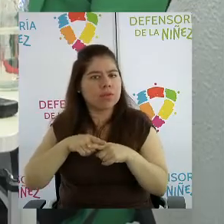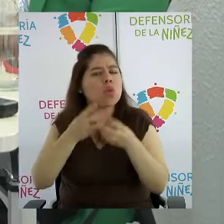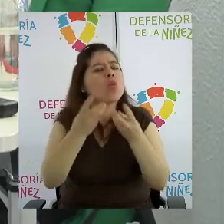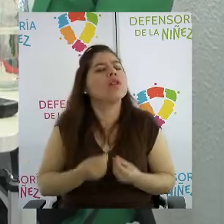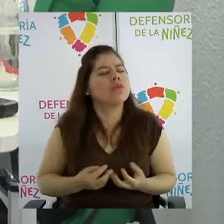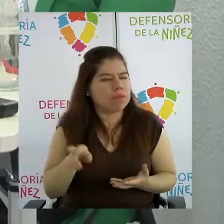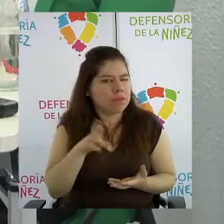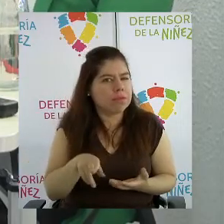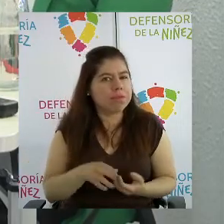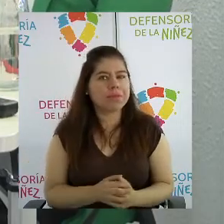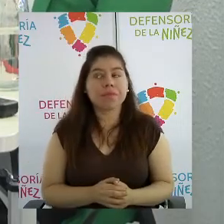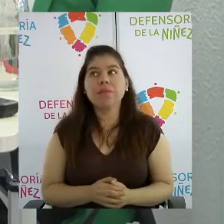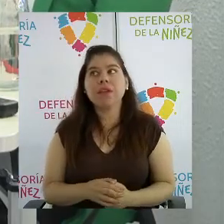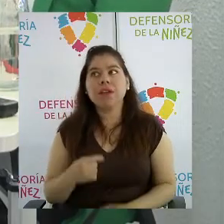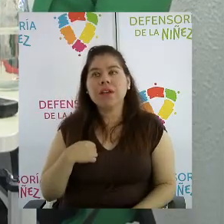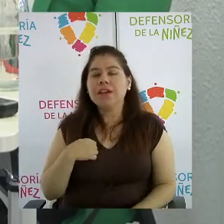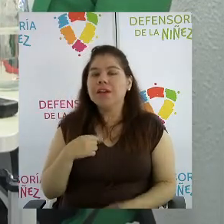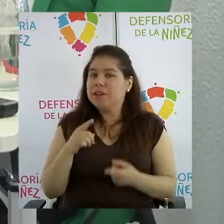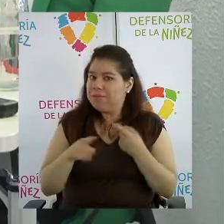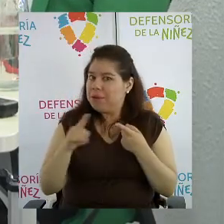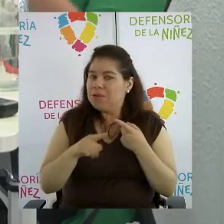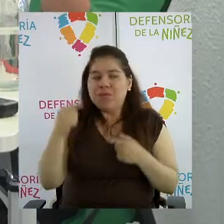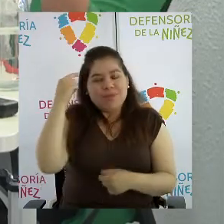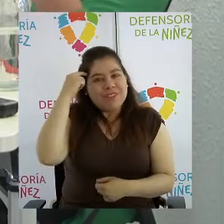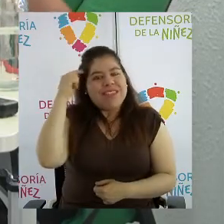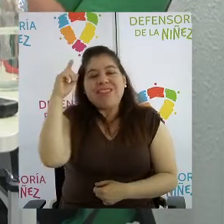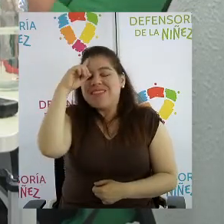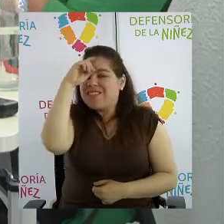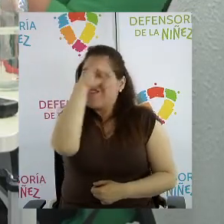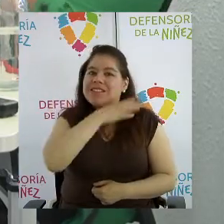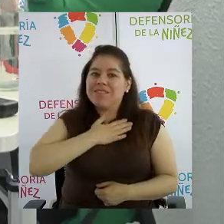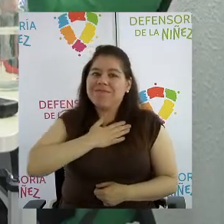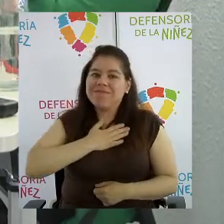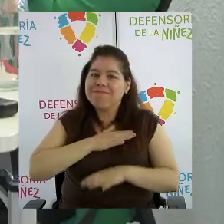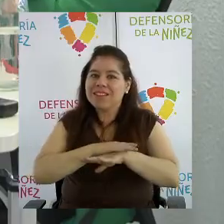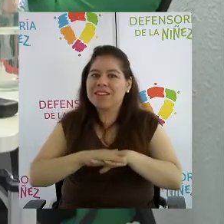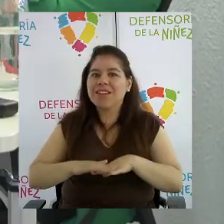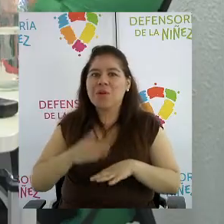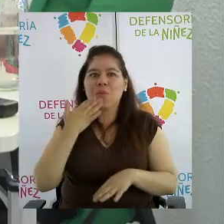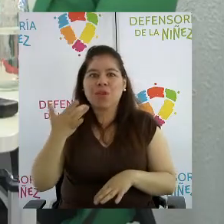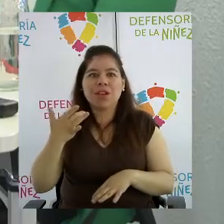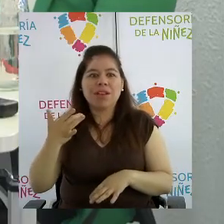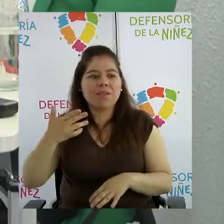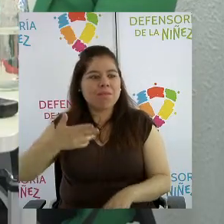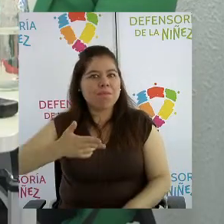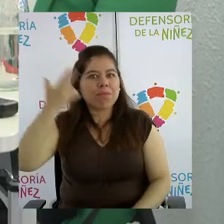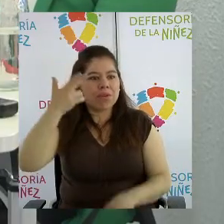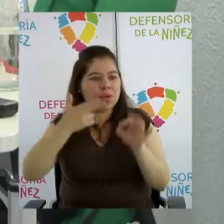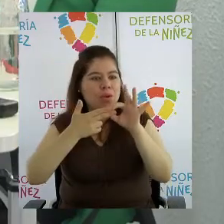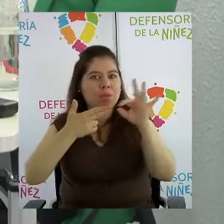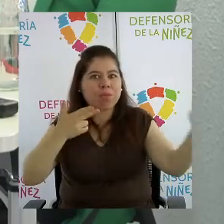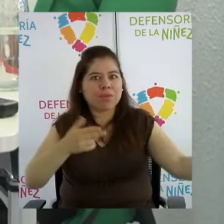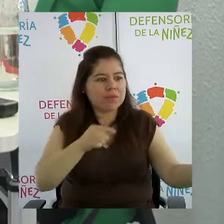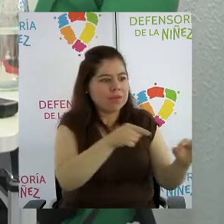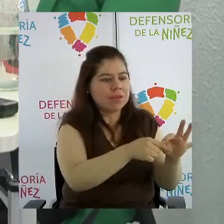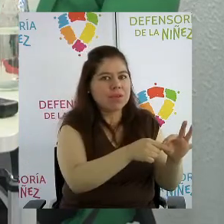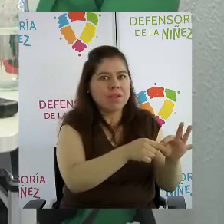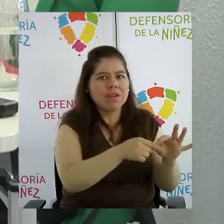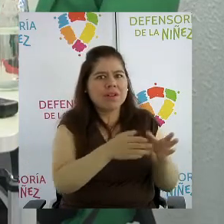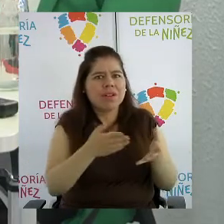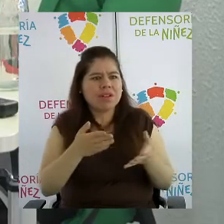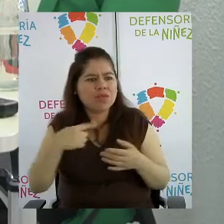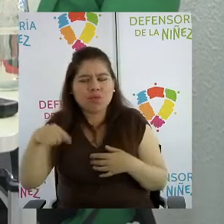yo creo que es difícil estar tranquilo cuando en relación con los temas de las escopetas antidisturbios y los perdigones, lo que